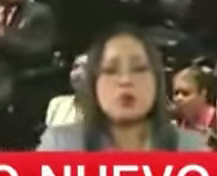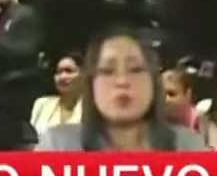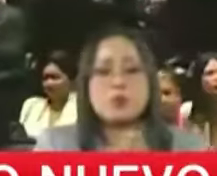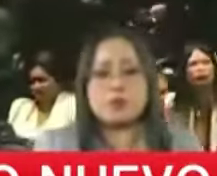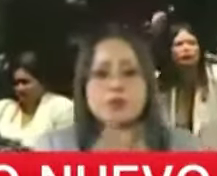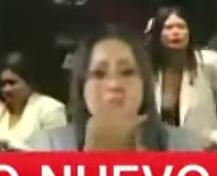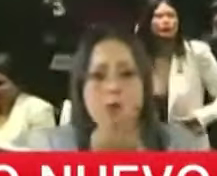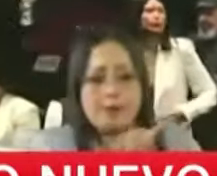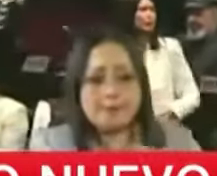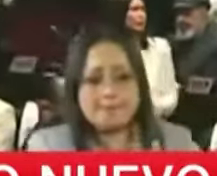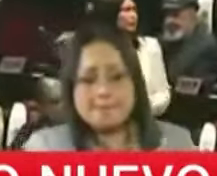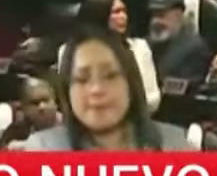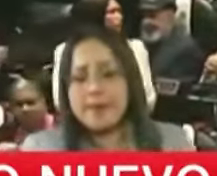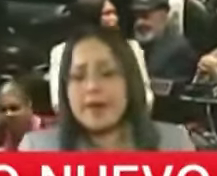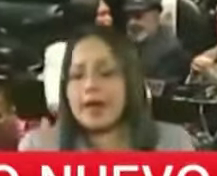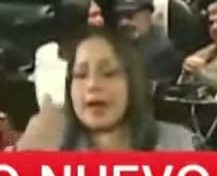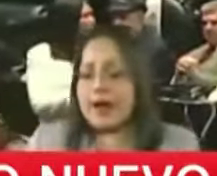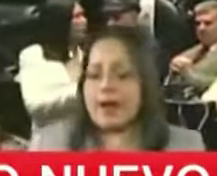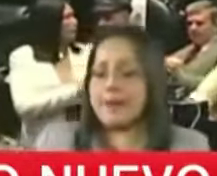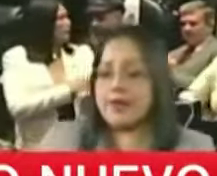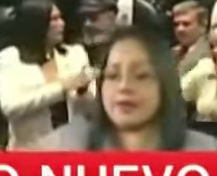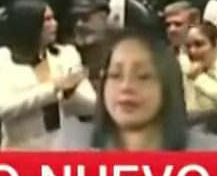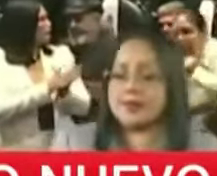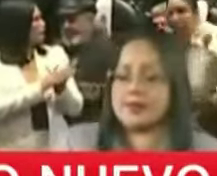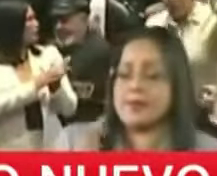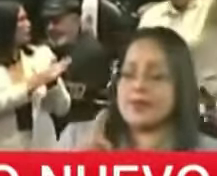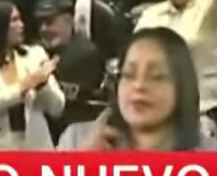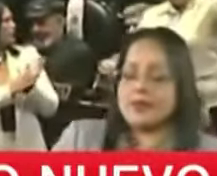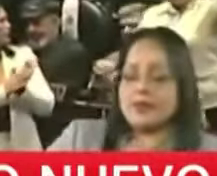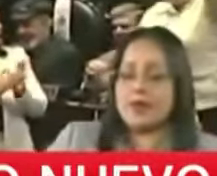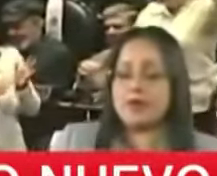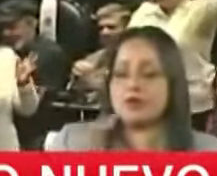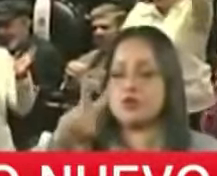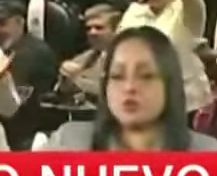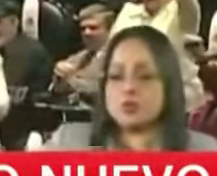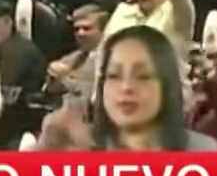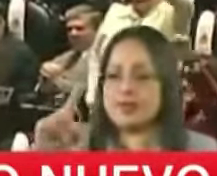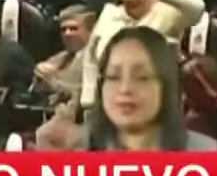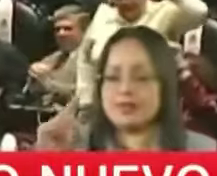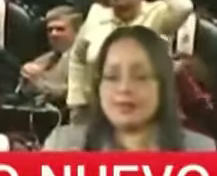1 de octubre de 2024 a 30 de septiembre de 2030.